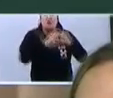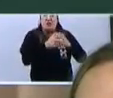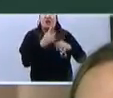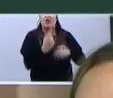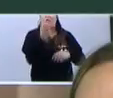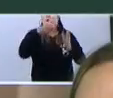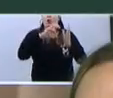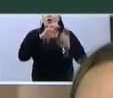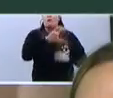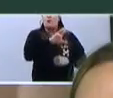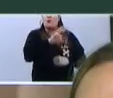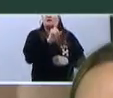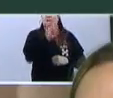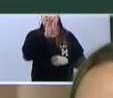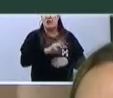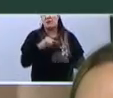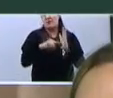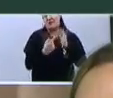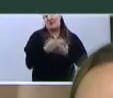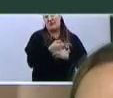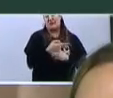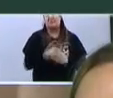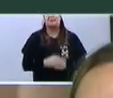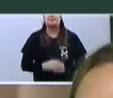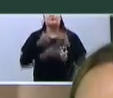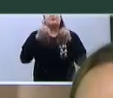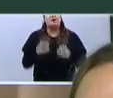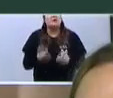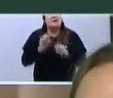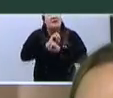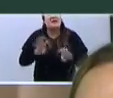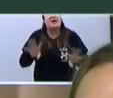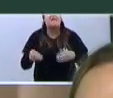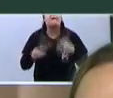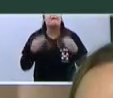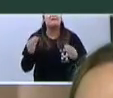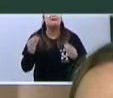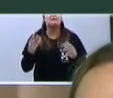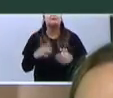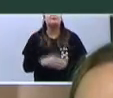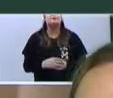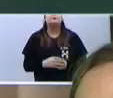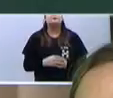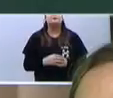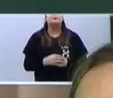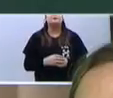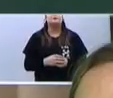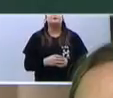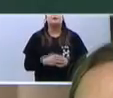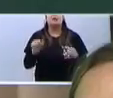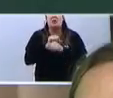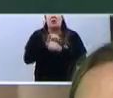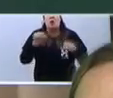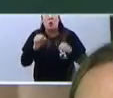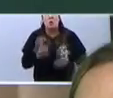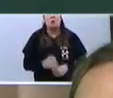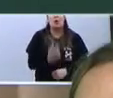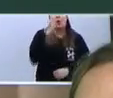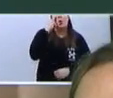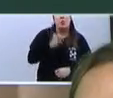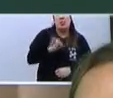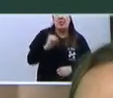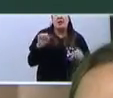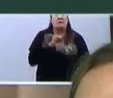compostura para ver qué. Está bien. Es orden también. Pero hay otras cosas que permiten que haya,